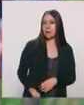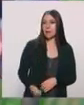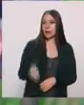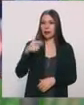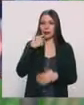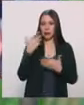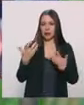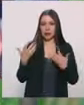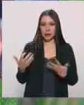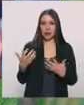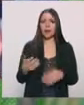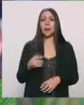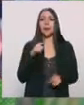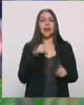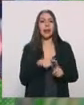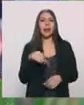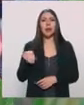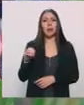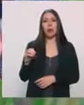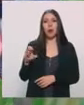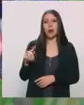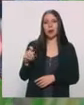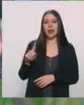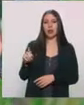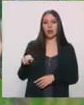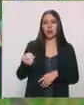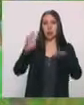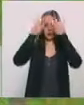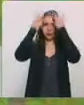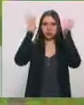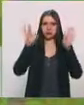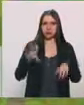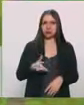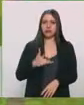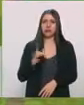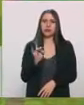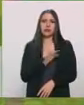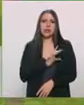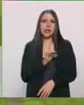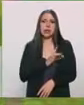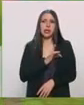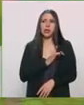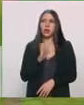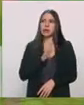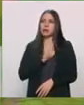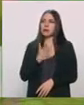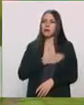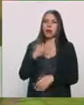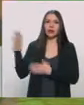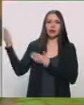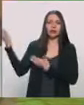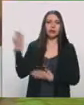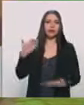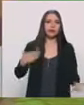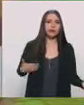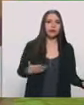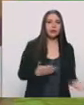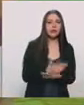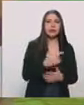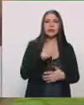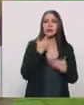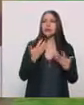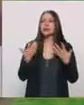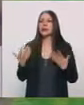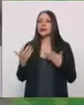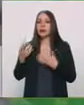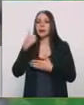Y Moctezuma, con miedo de que los españoles llegaran a su ciudad, trató de disuadirlos, de